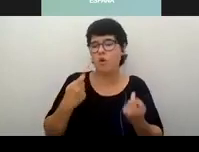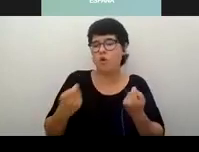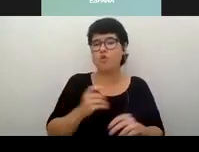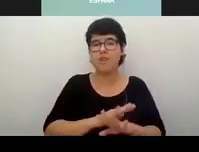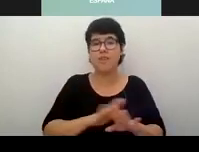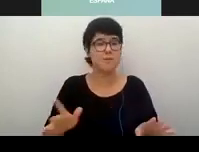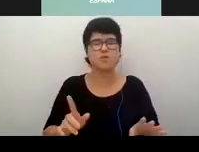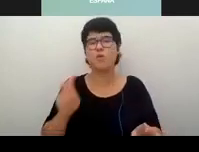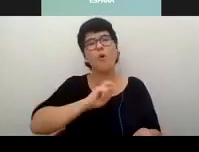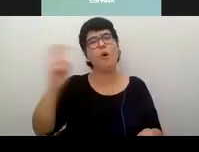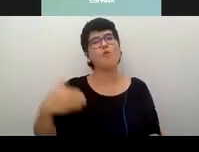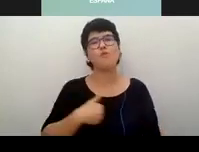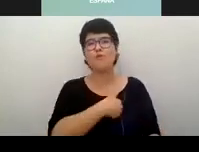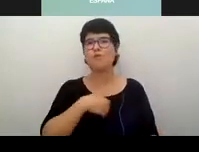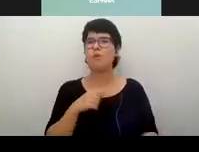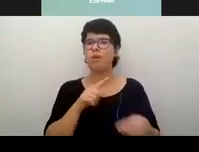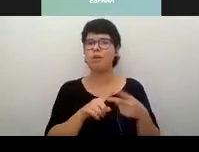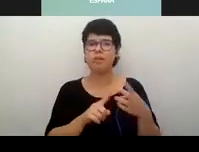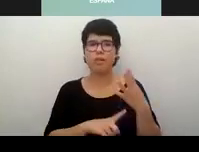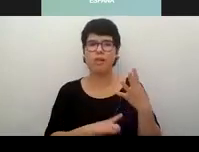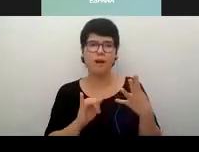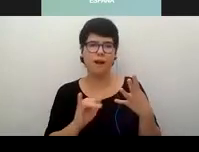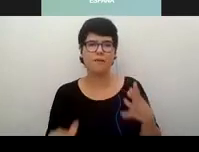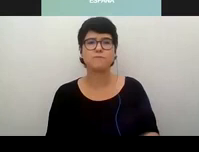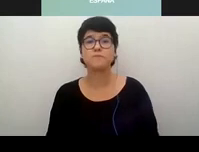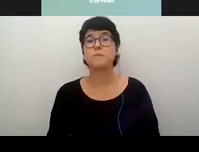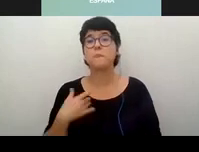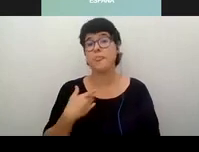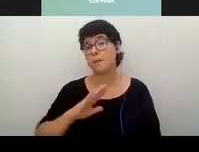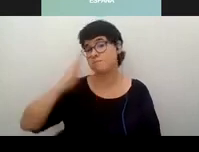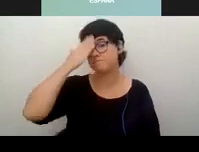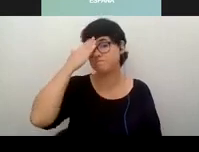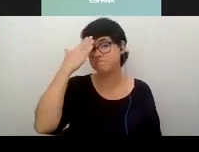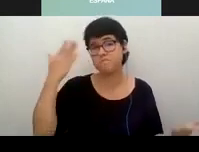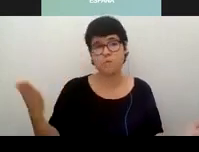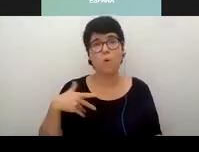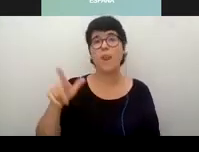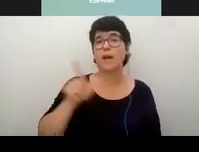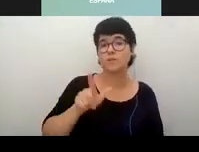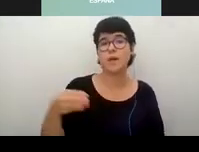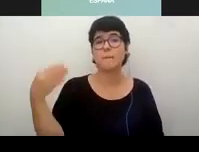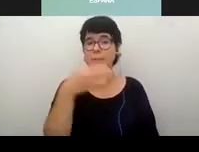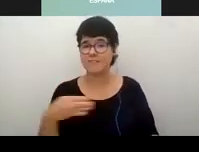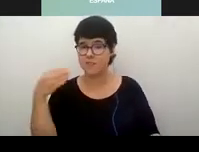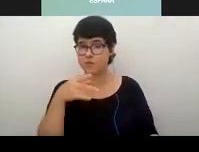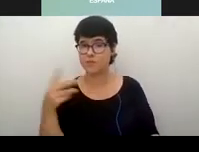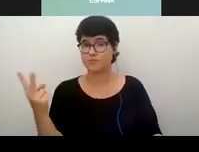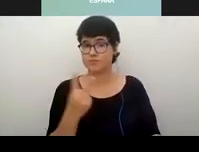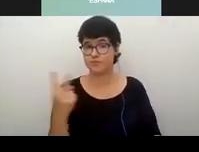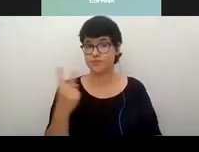individuo. Como os digo, los probióticos fundamentalmente son Lactobacillus y Bifidobacterium. Existen